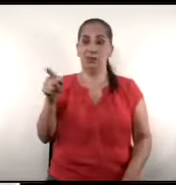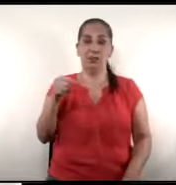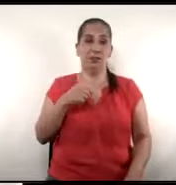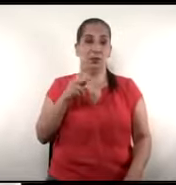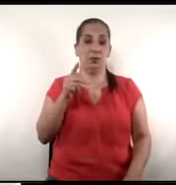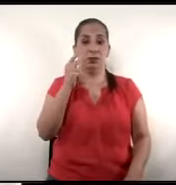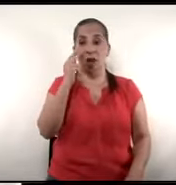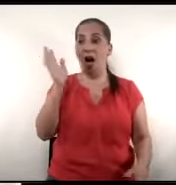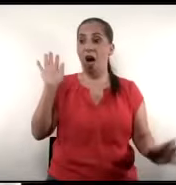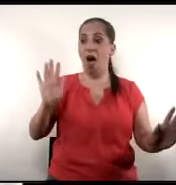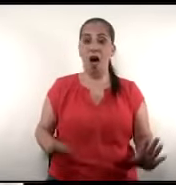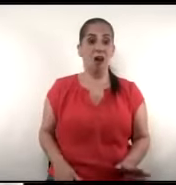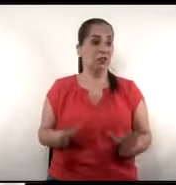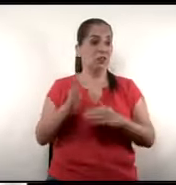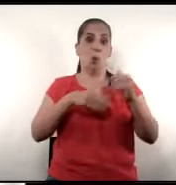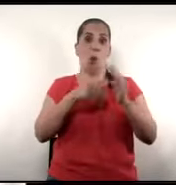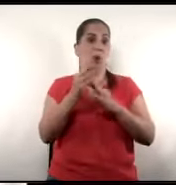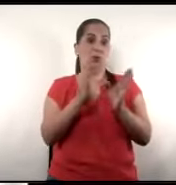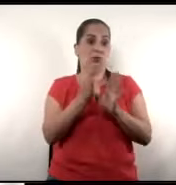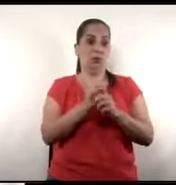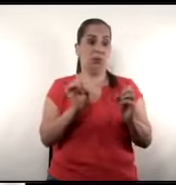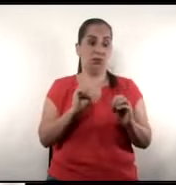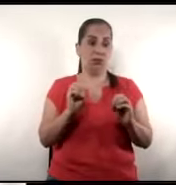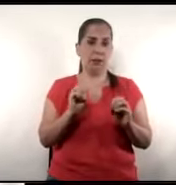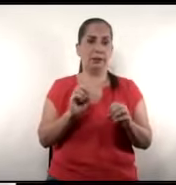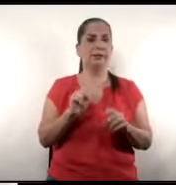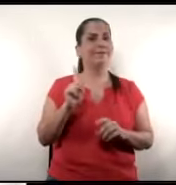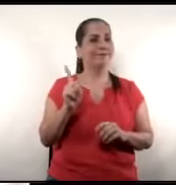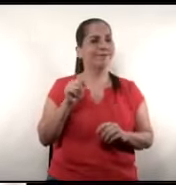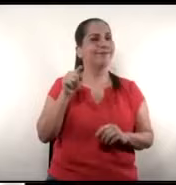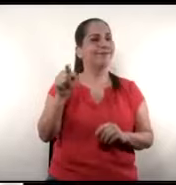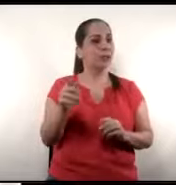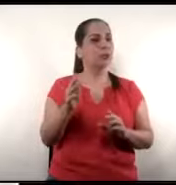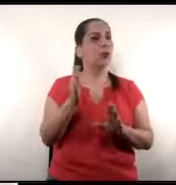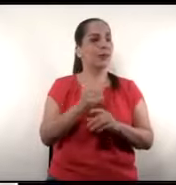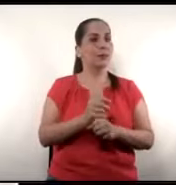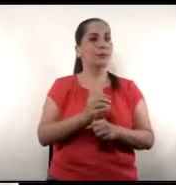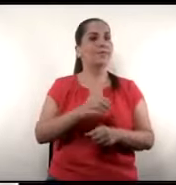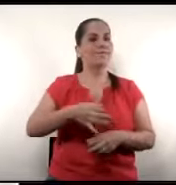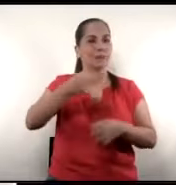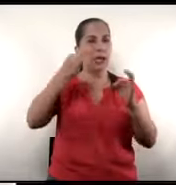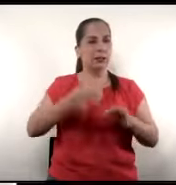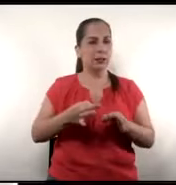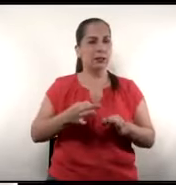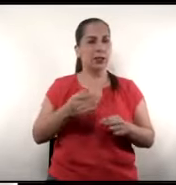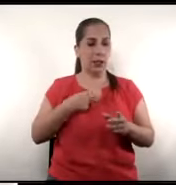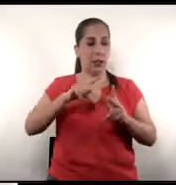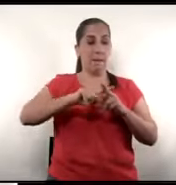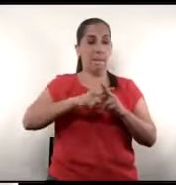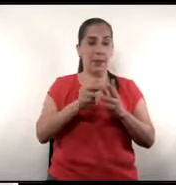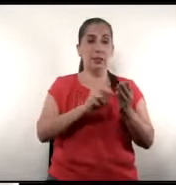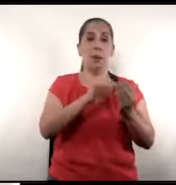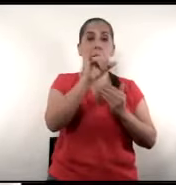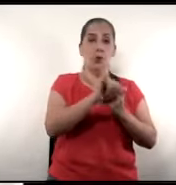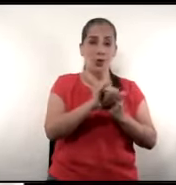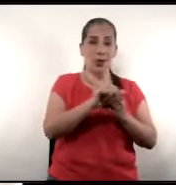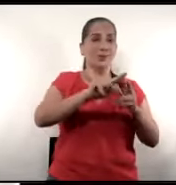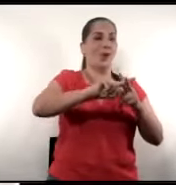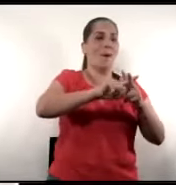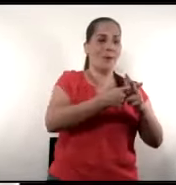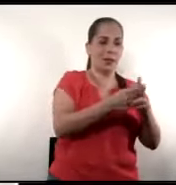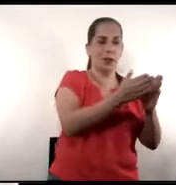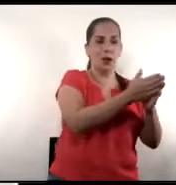se va a construir nada. No, es que esto va a garantizar que cuando se construyan los proyectos, se arranquen y se